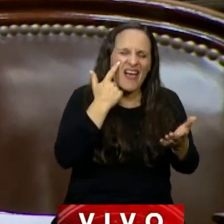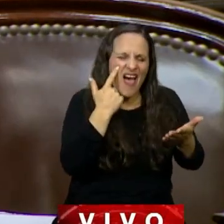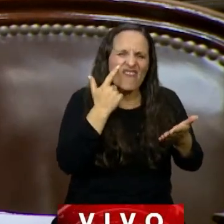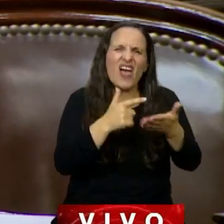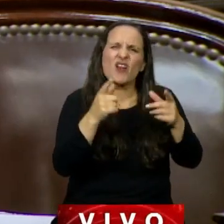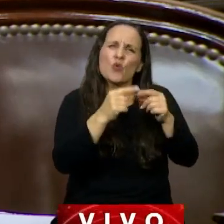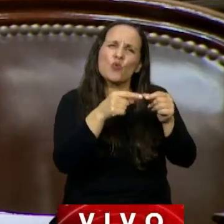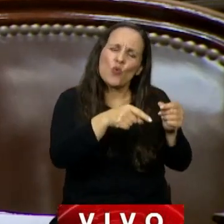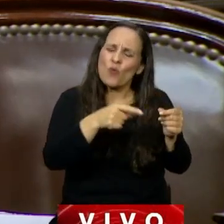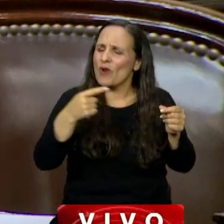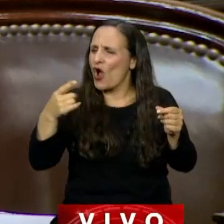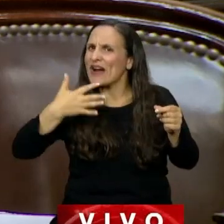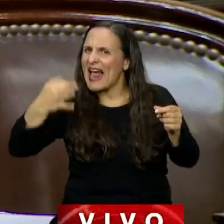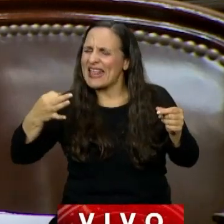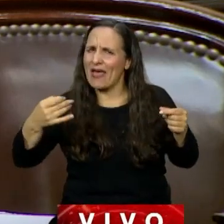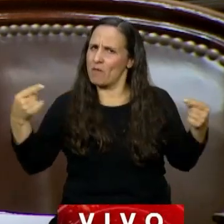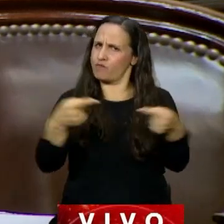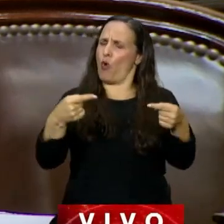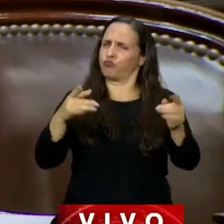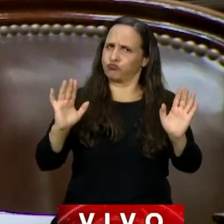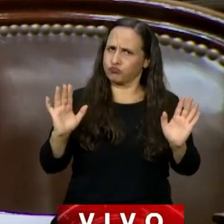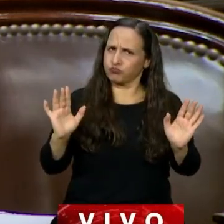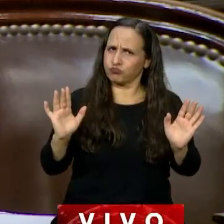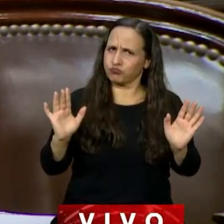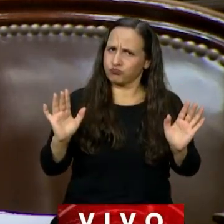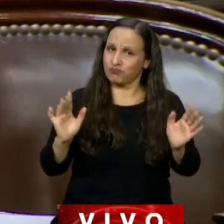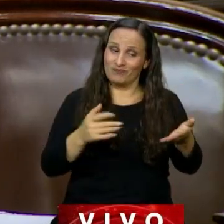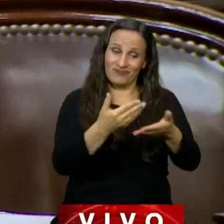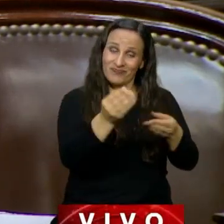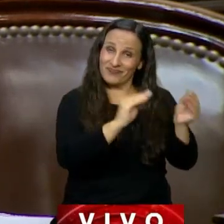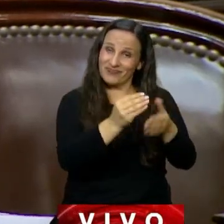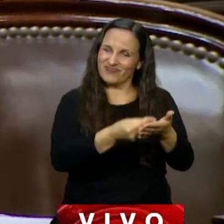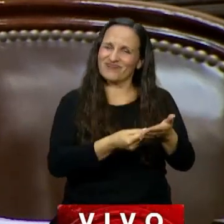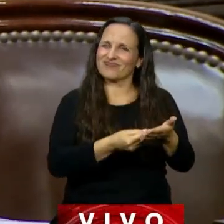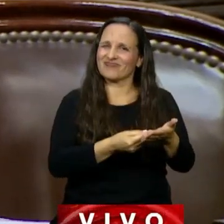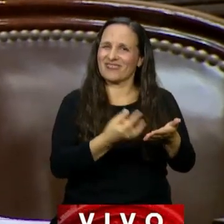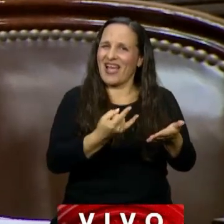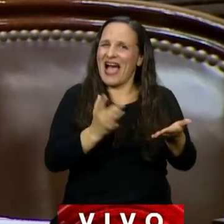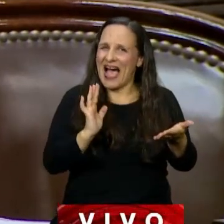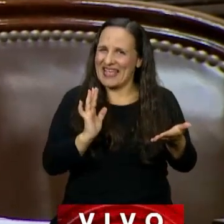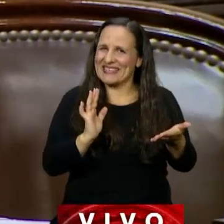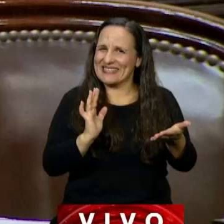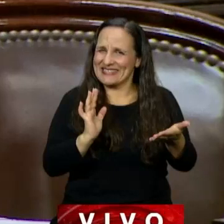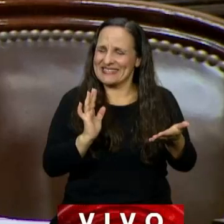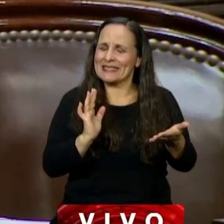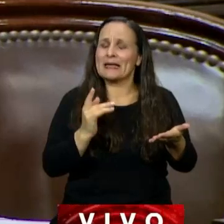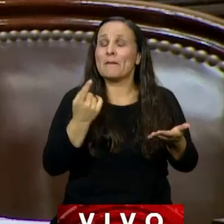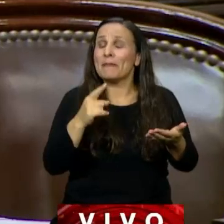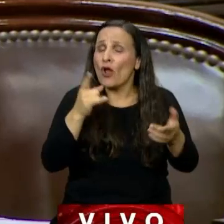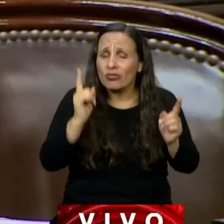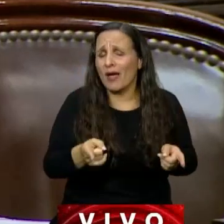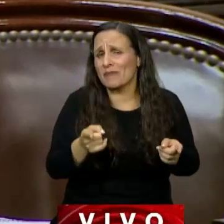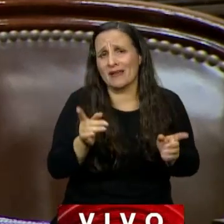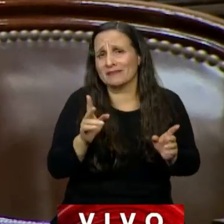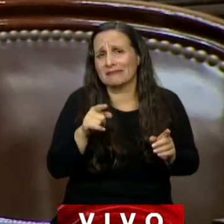se condicen con la realidad. Hay ficción en la postulación y en las cifras, pero también acá hay una cuestión